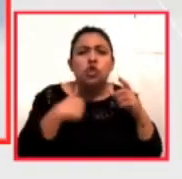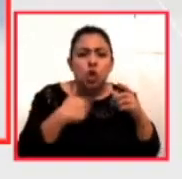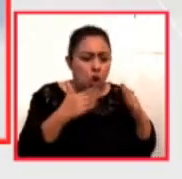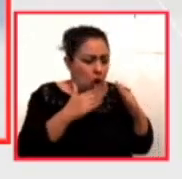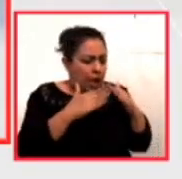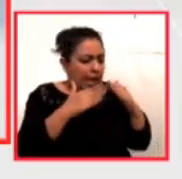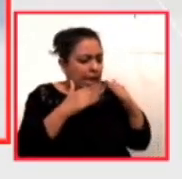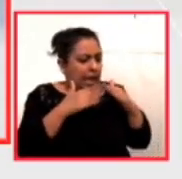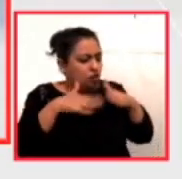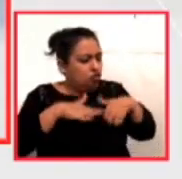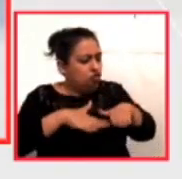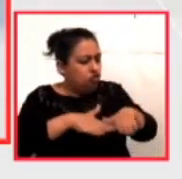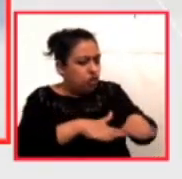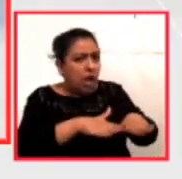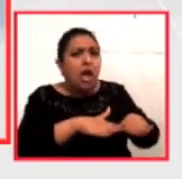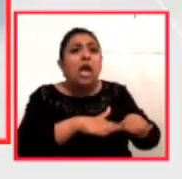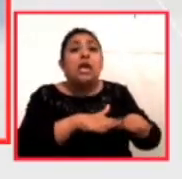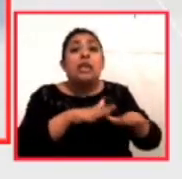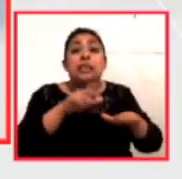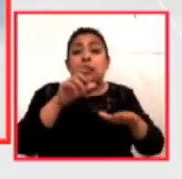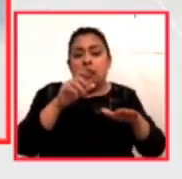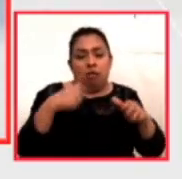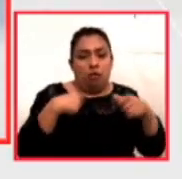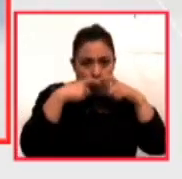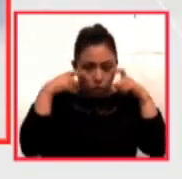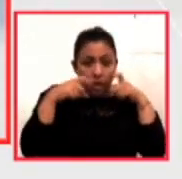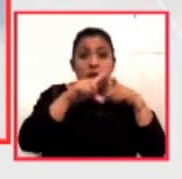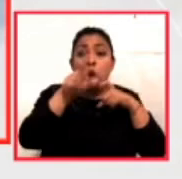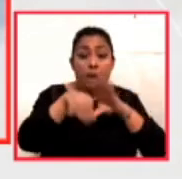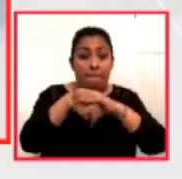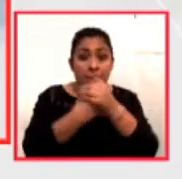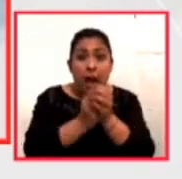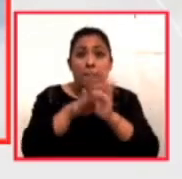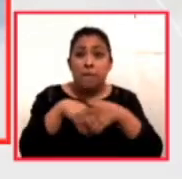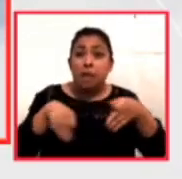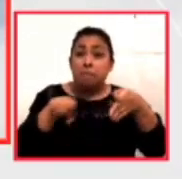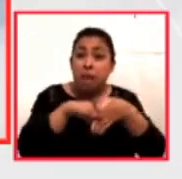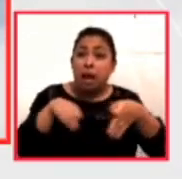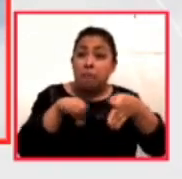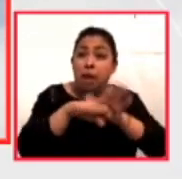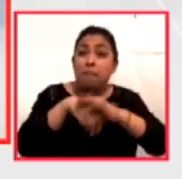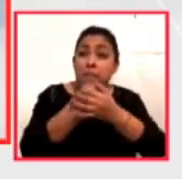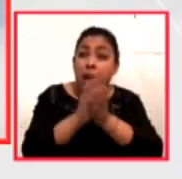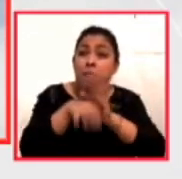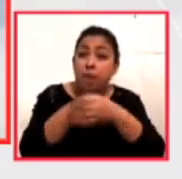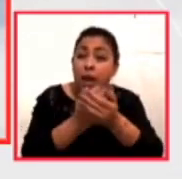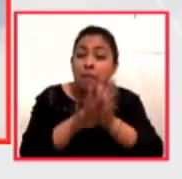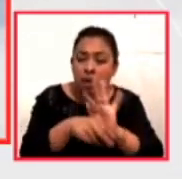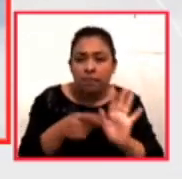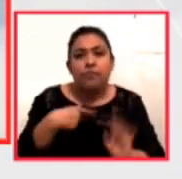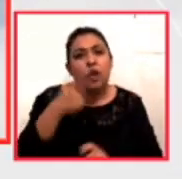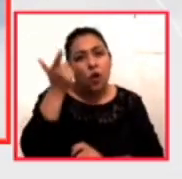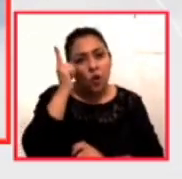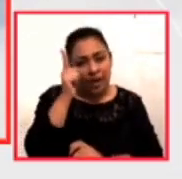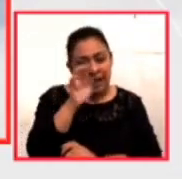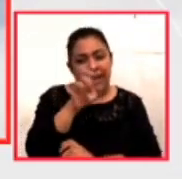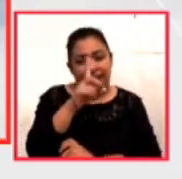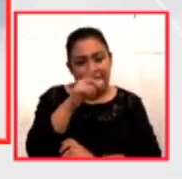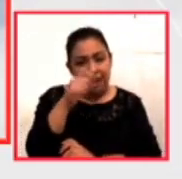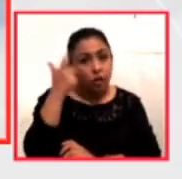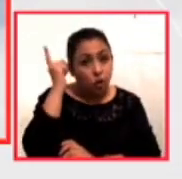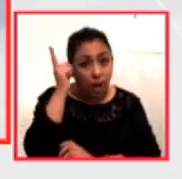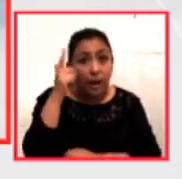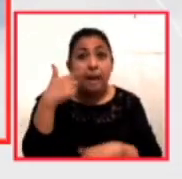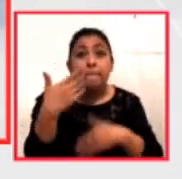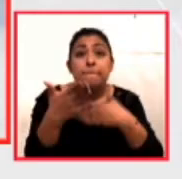y nos estemos lavando las manos lo más posible. Y bueno, espero, mi querido Edgardo, que pronto